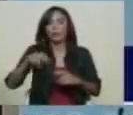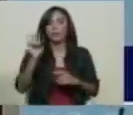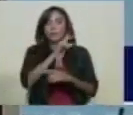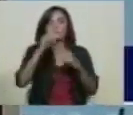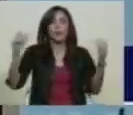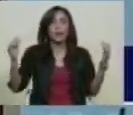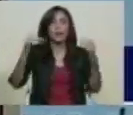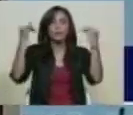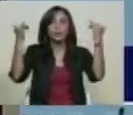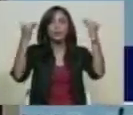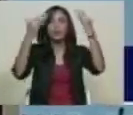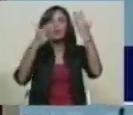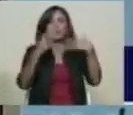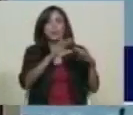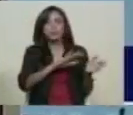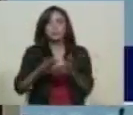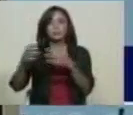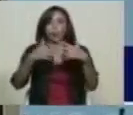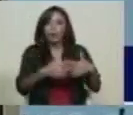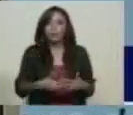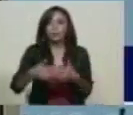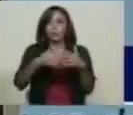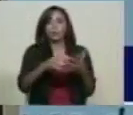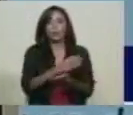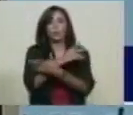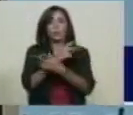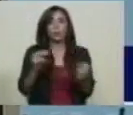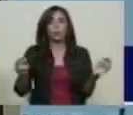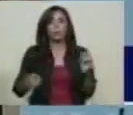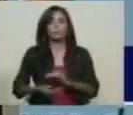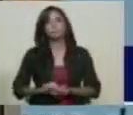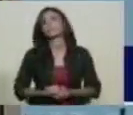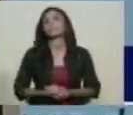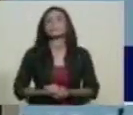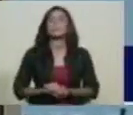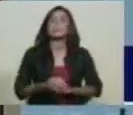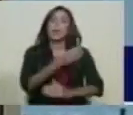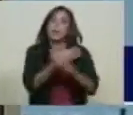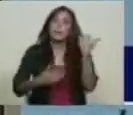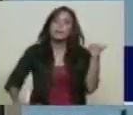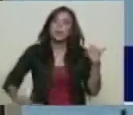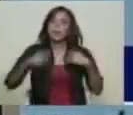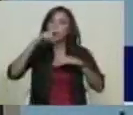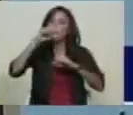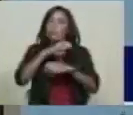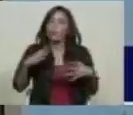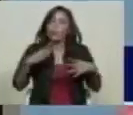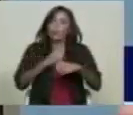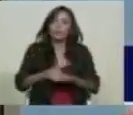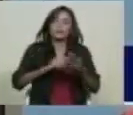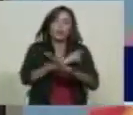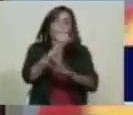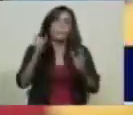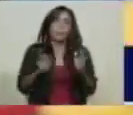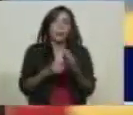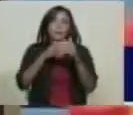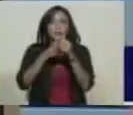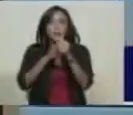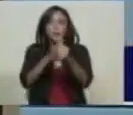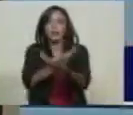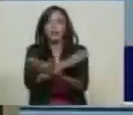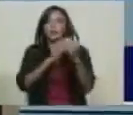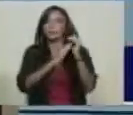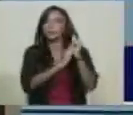brindar con los gringos, esa verga sí que no. Presidente, confiamos plenamente en usted, en su conducción, en